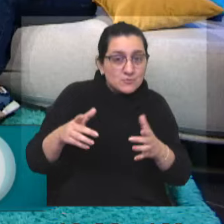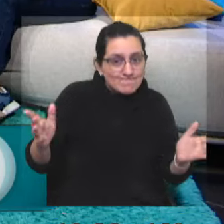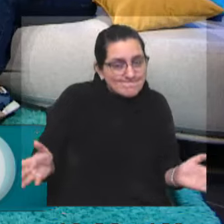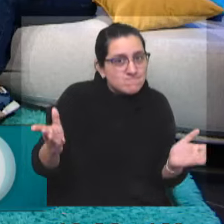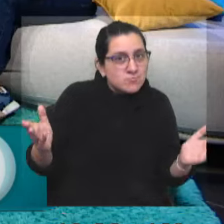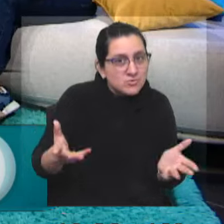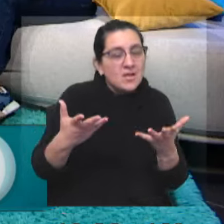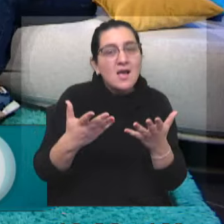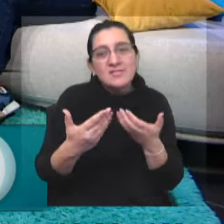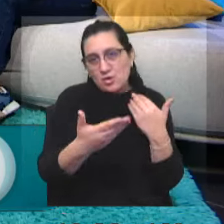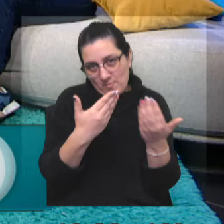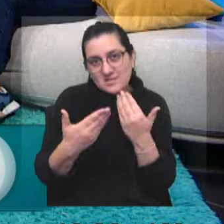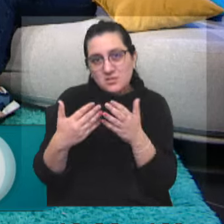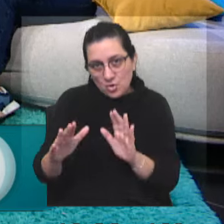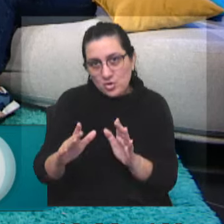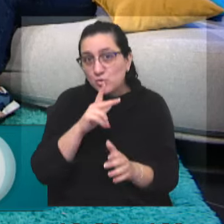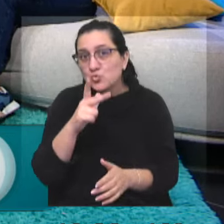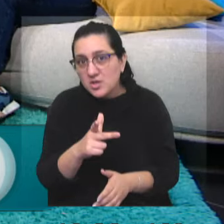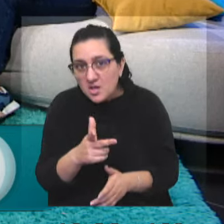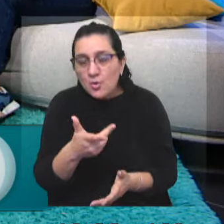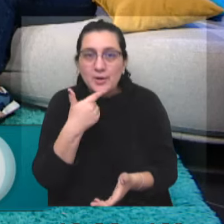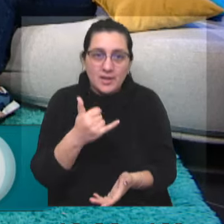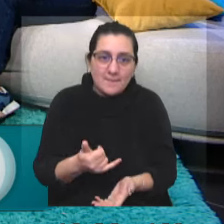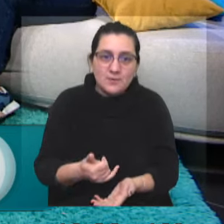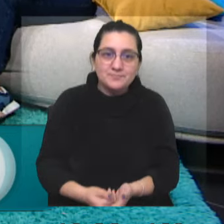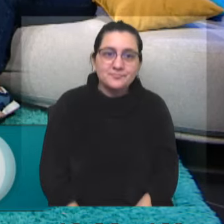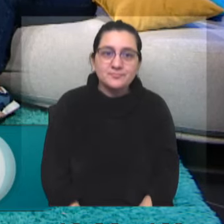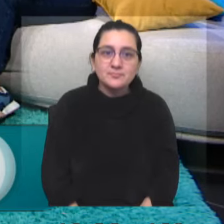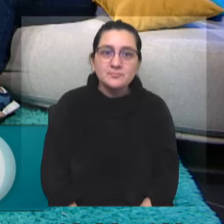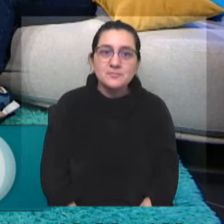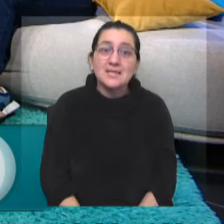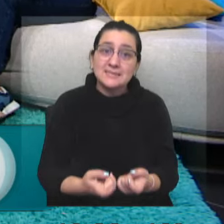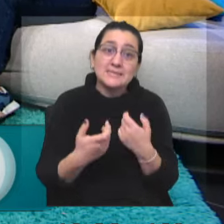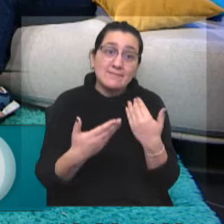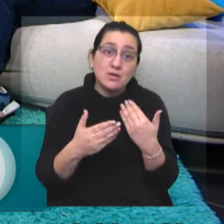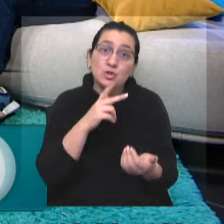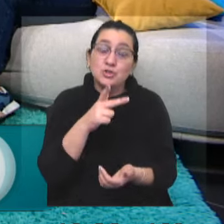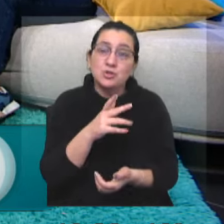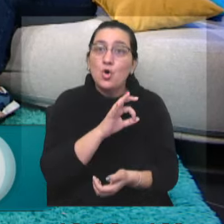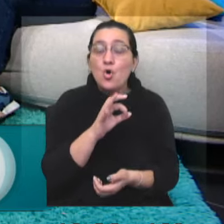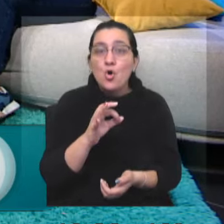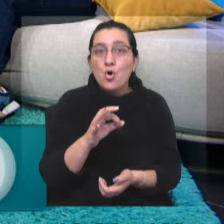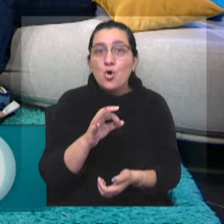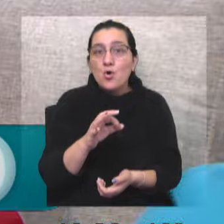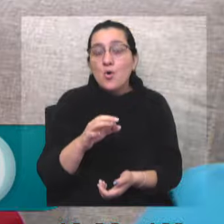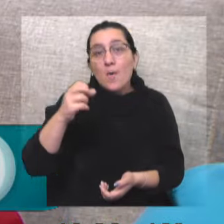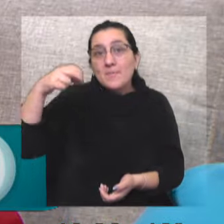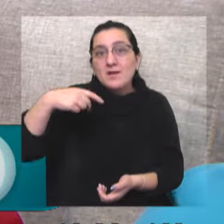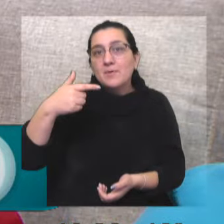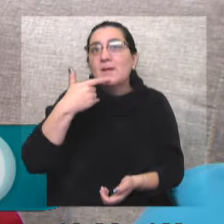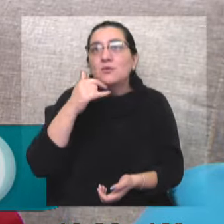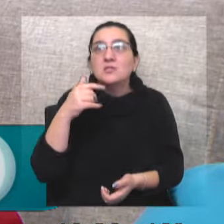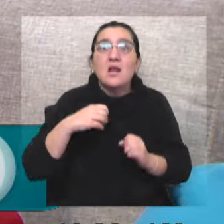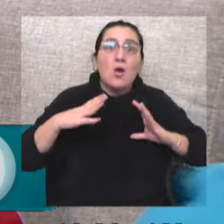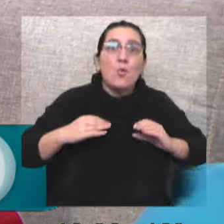tener conversaciones que no tenés con tus hijos y tus hijas, porque estas conversaciones hay que tenerlas, o pararte diferente en, no sé, si en la escuela, donde se dé, en